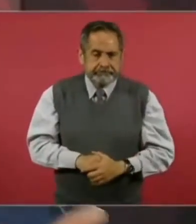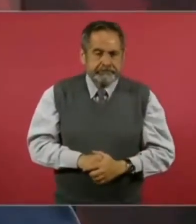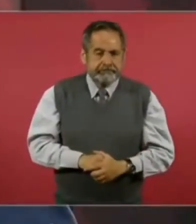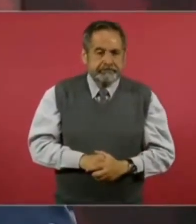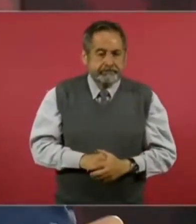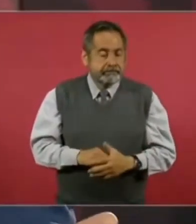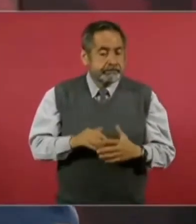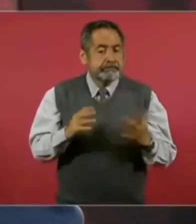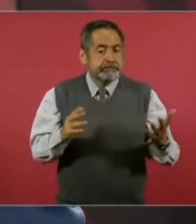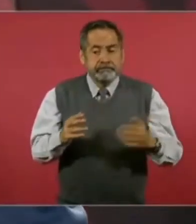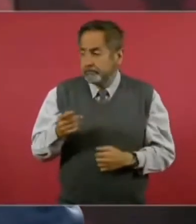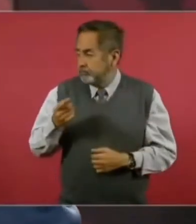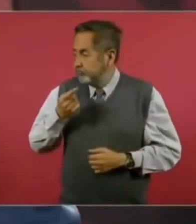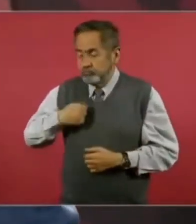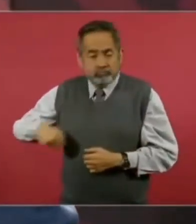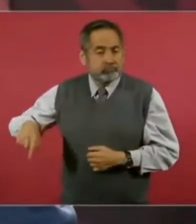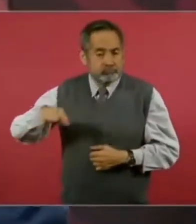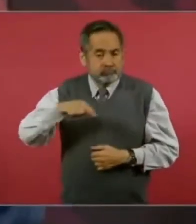nosotros,